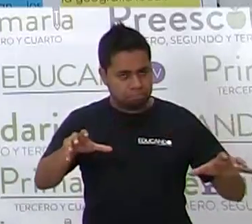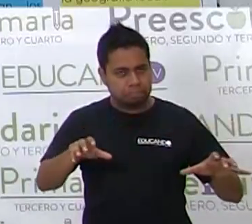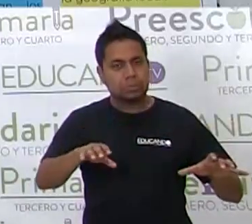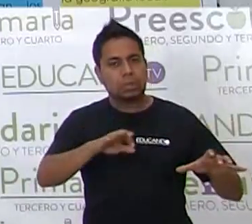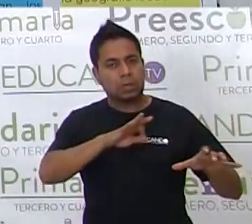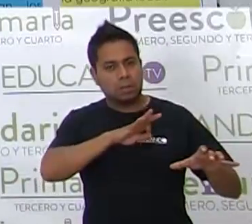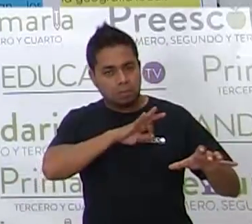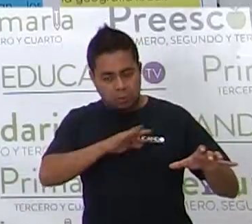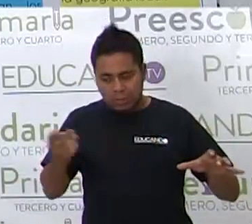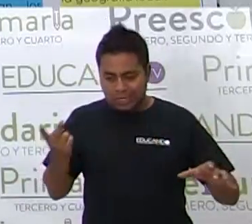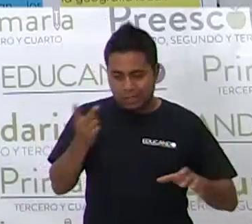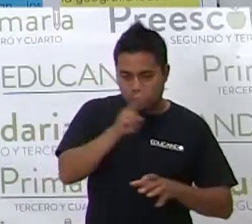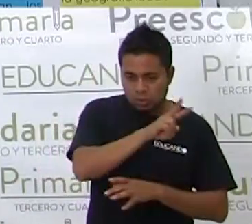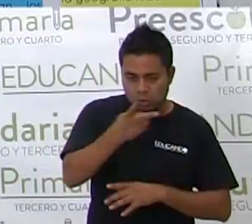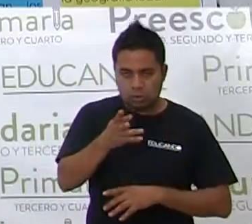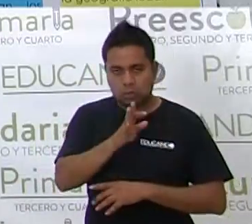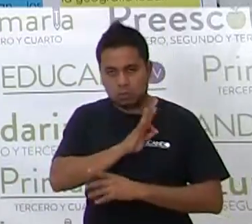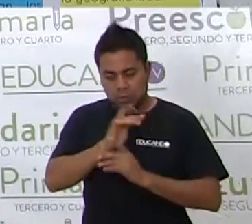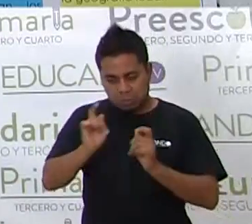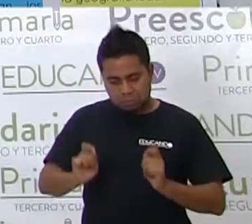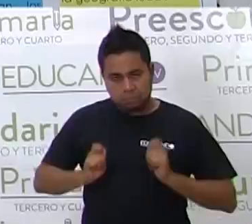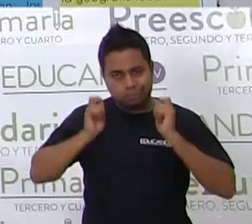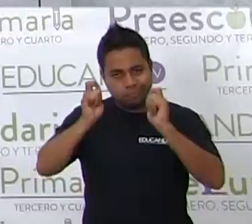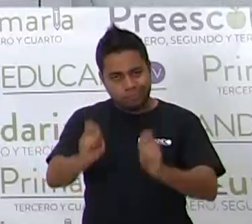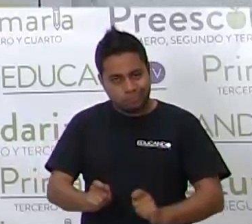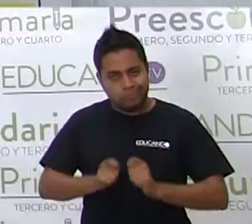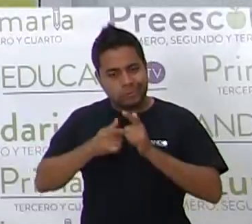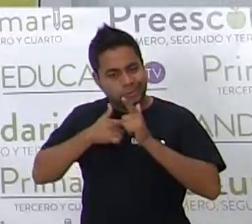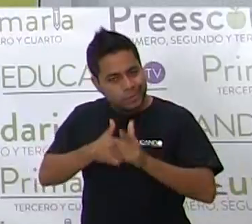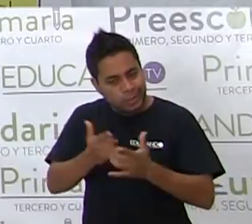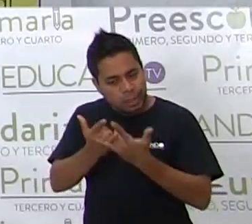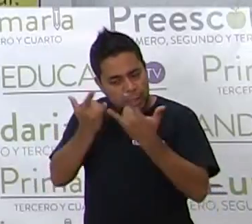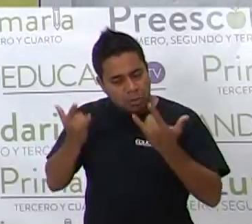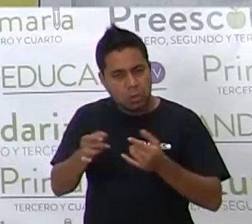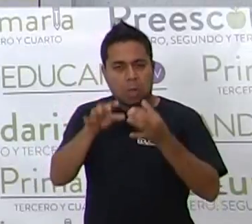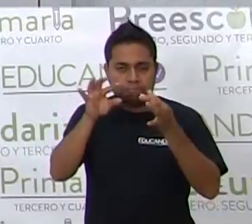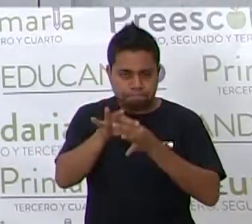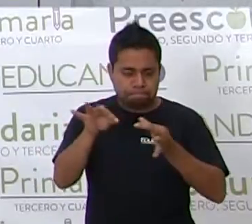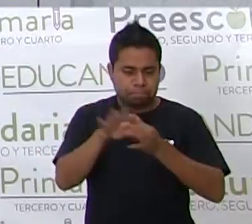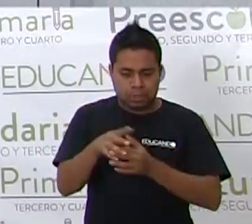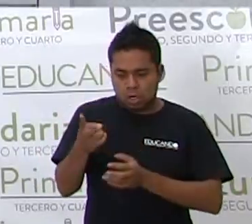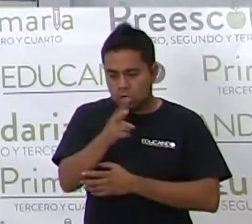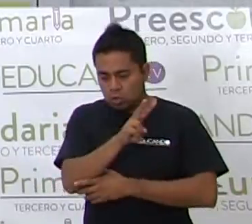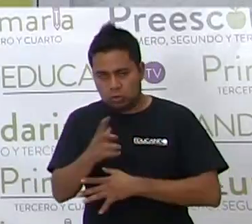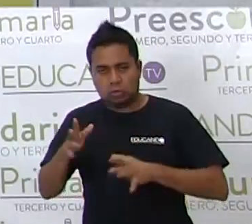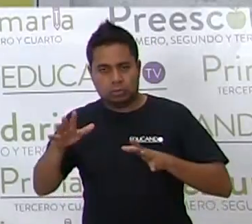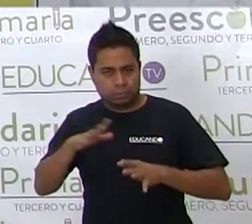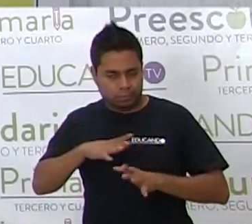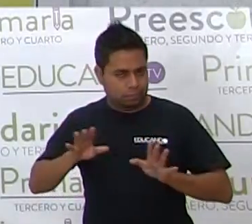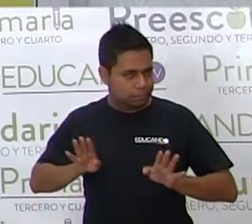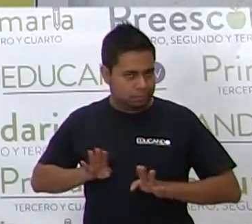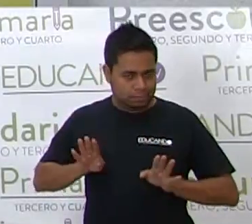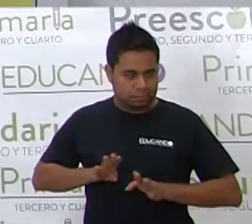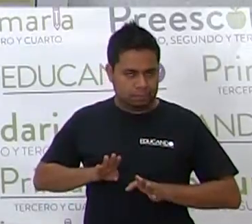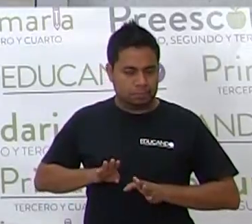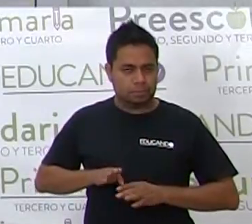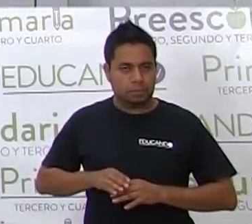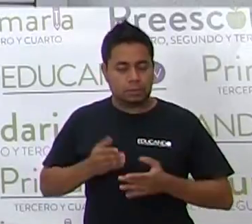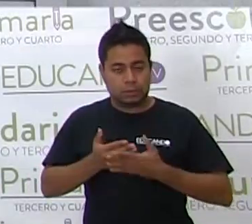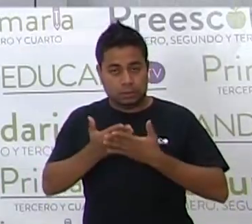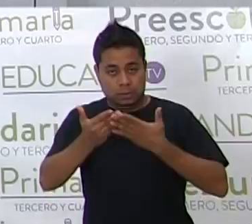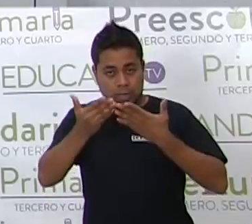la información como los sucesos dentro de una historia. Ahora bien, vamos a conocer de forma